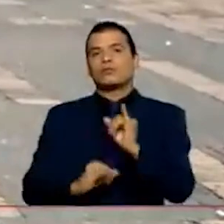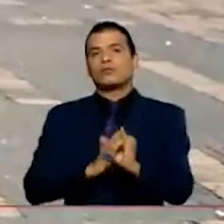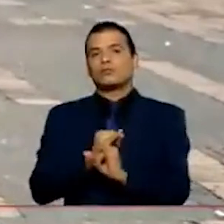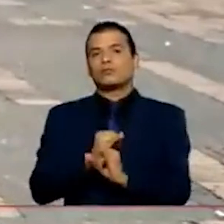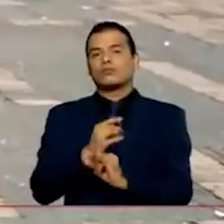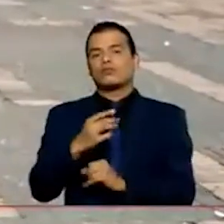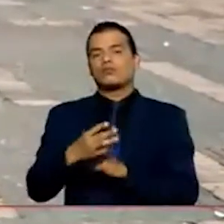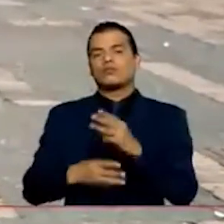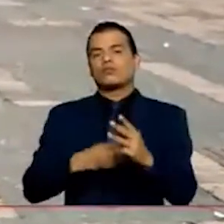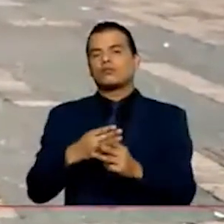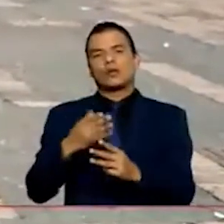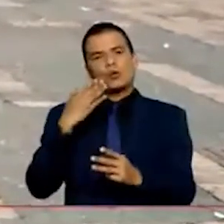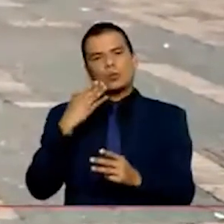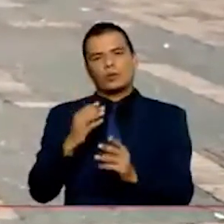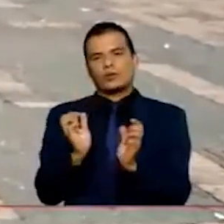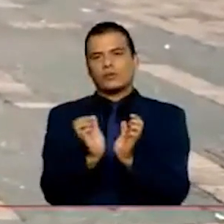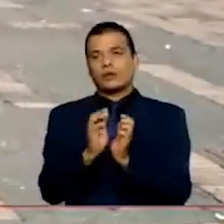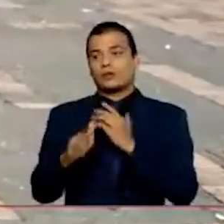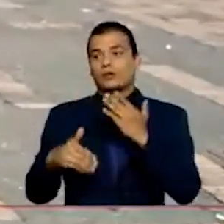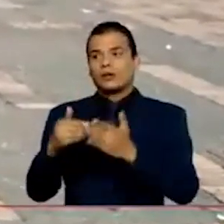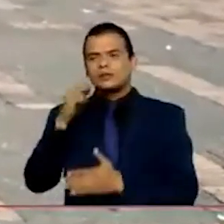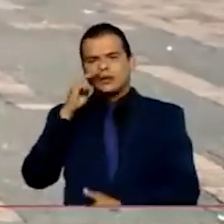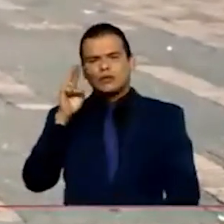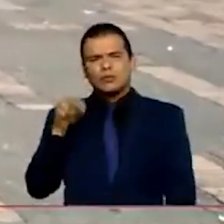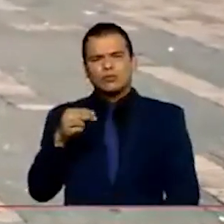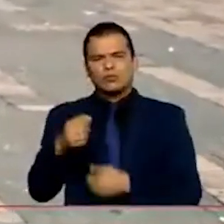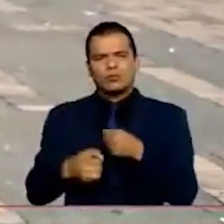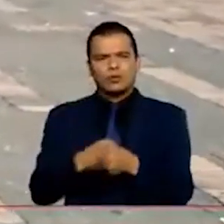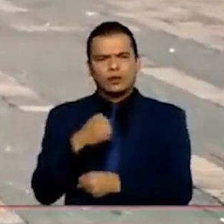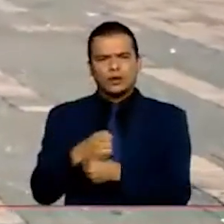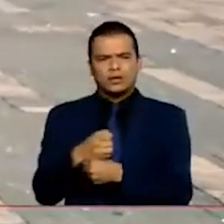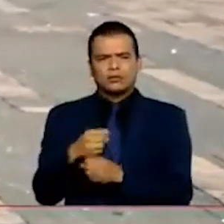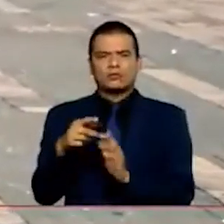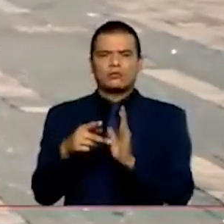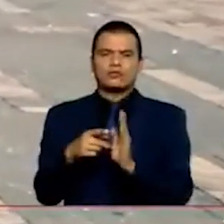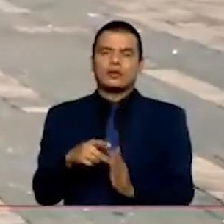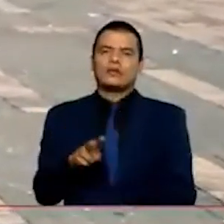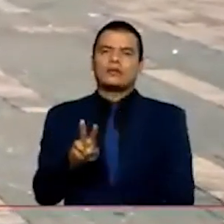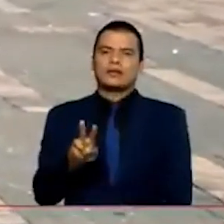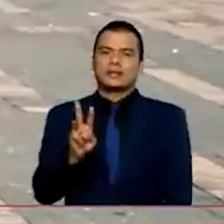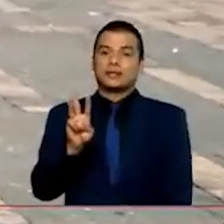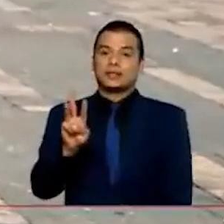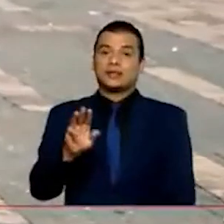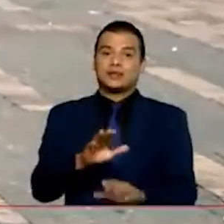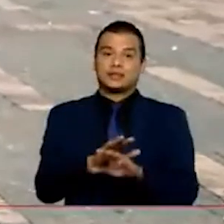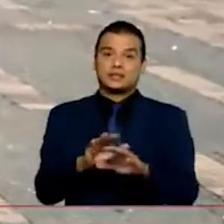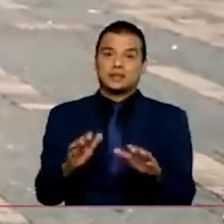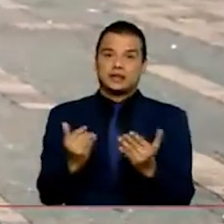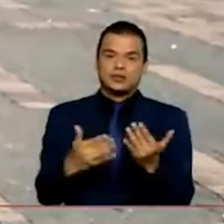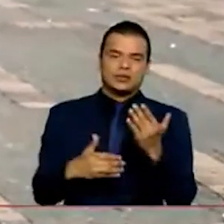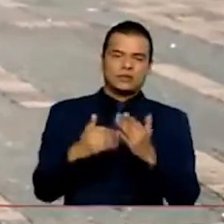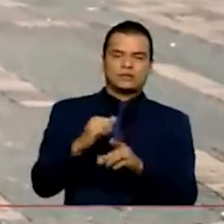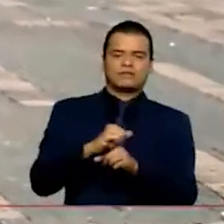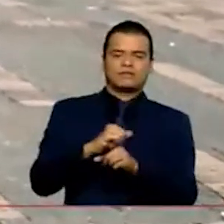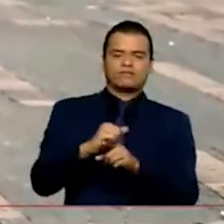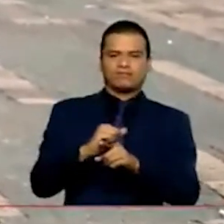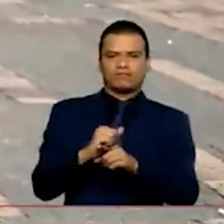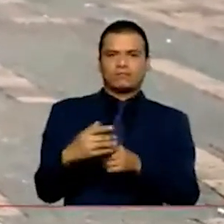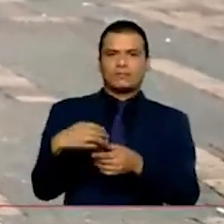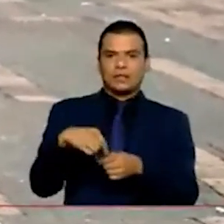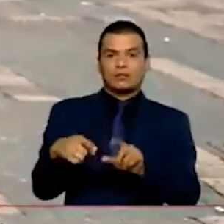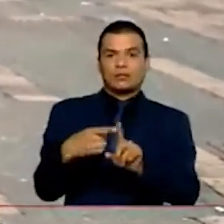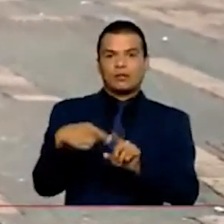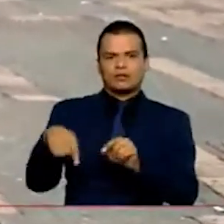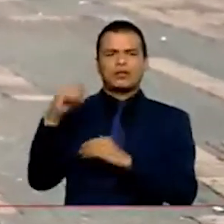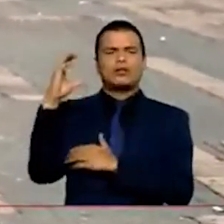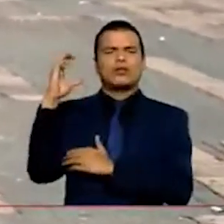entre mayo y junio de este año, y desde ya el cuerpo técnico comienza a planificar lo que será la preparación, que inicialmente sería aquí en